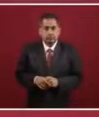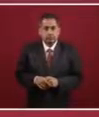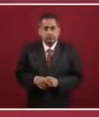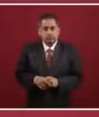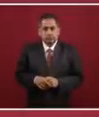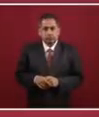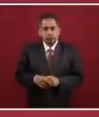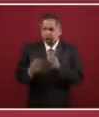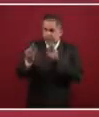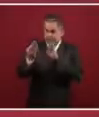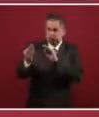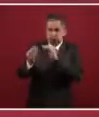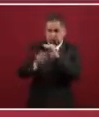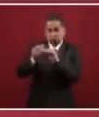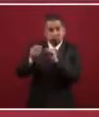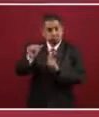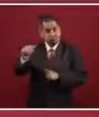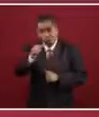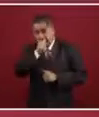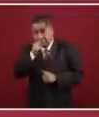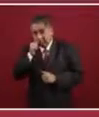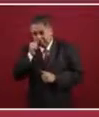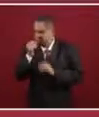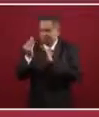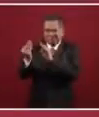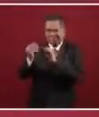lo enfrentaban